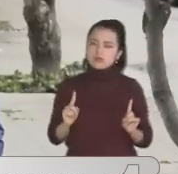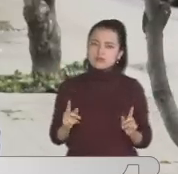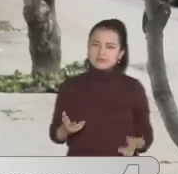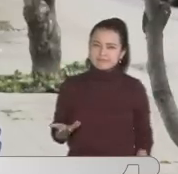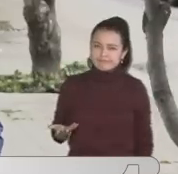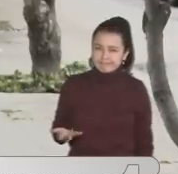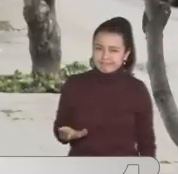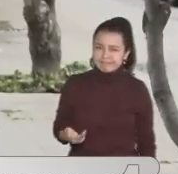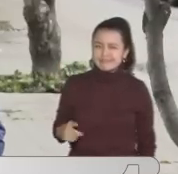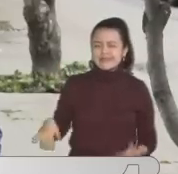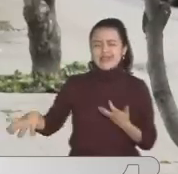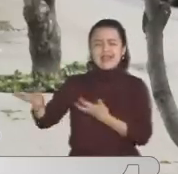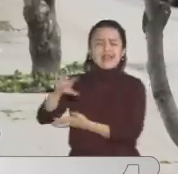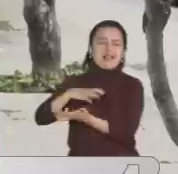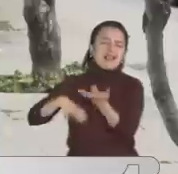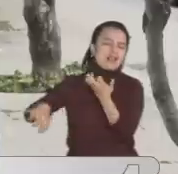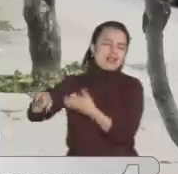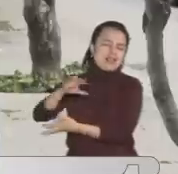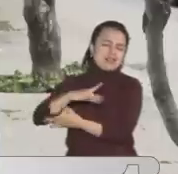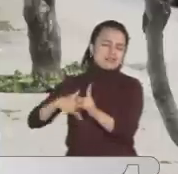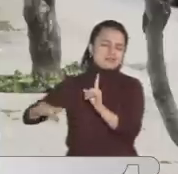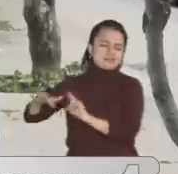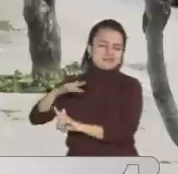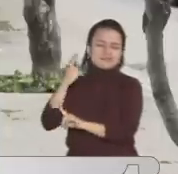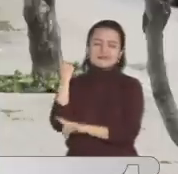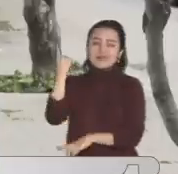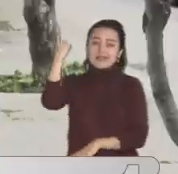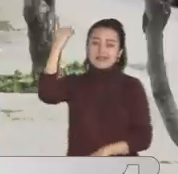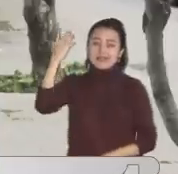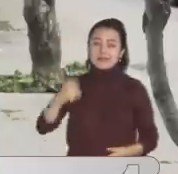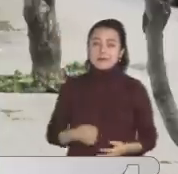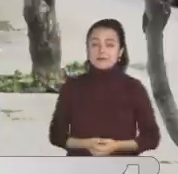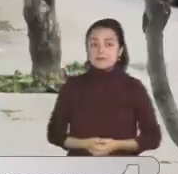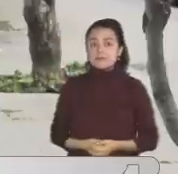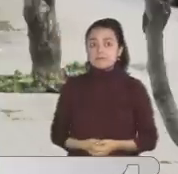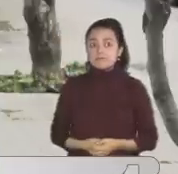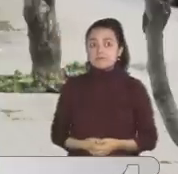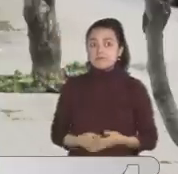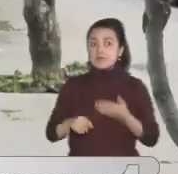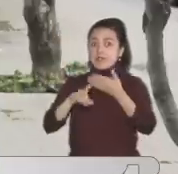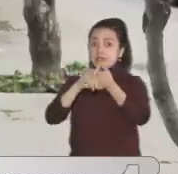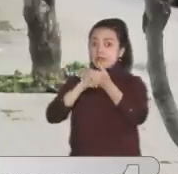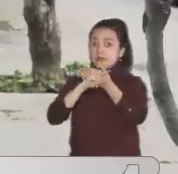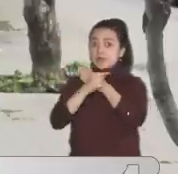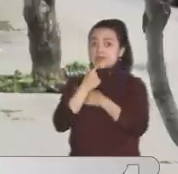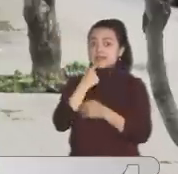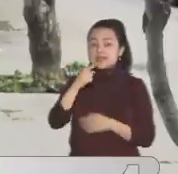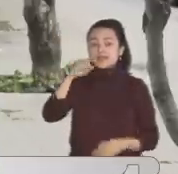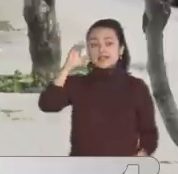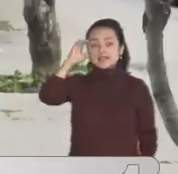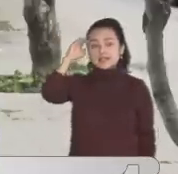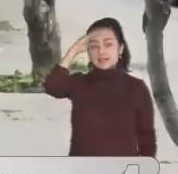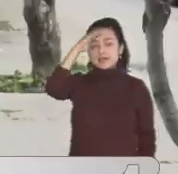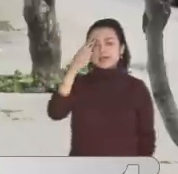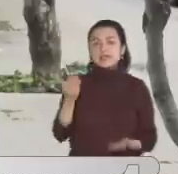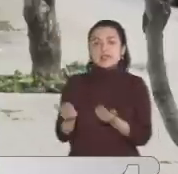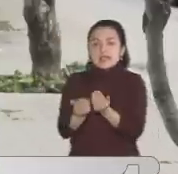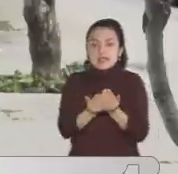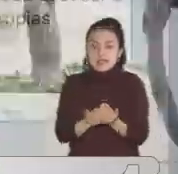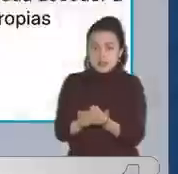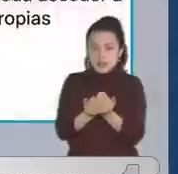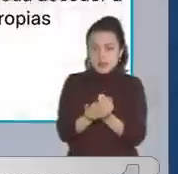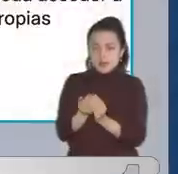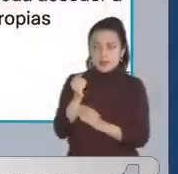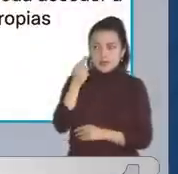tema, sobre este escándalo mediático, el candidato del Pacto Histórico ha manifestado en su cuenta de Twitter desde que quedó: la edición